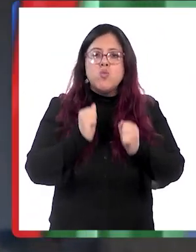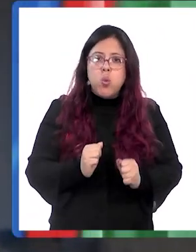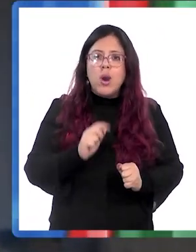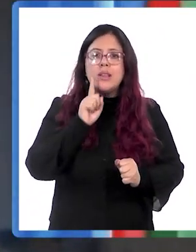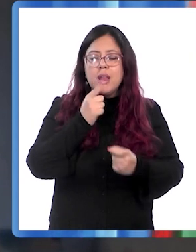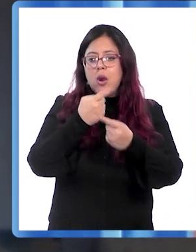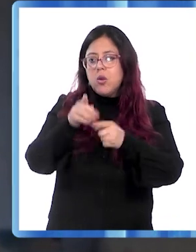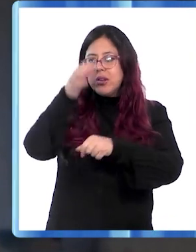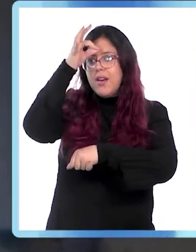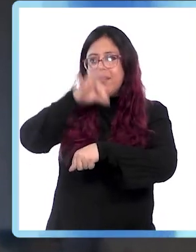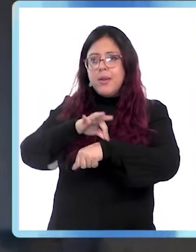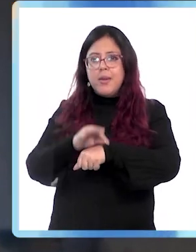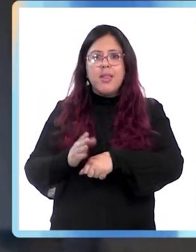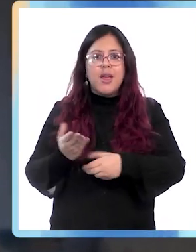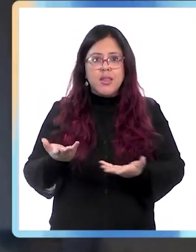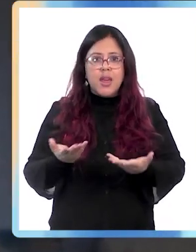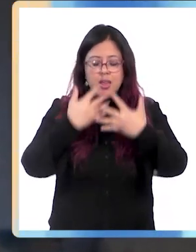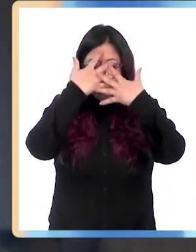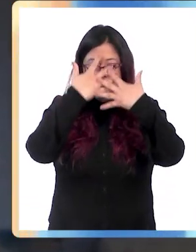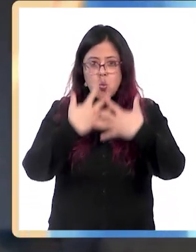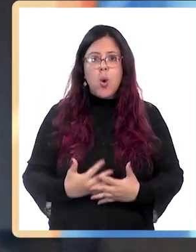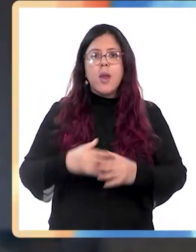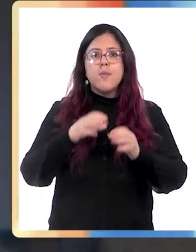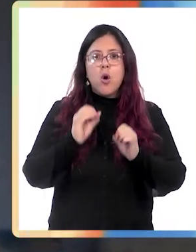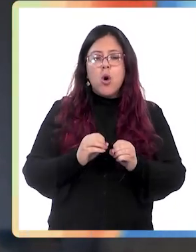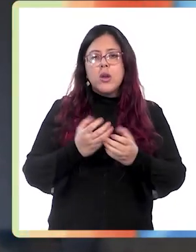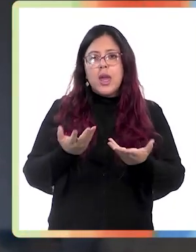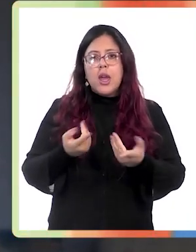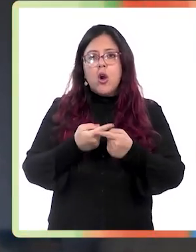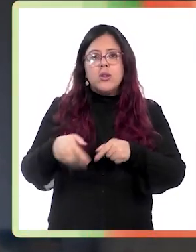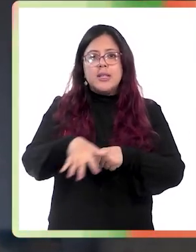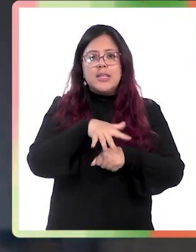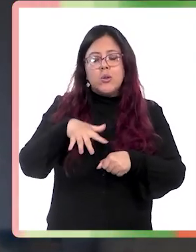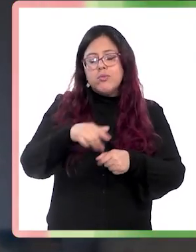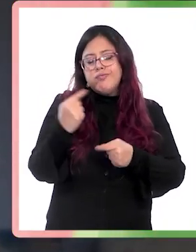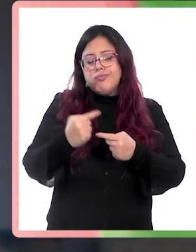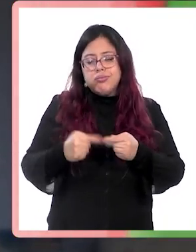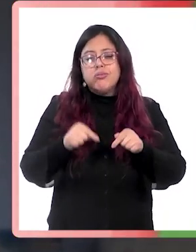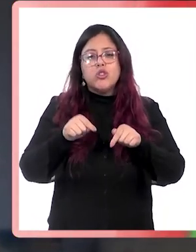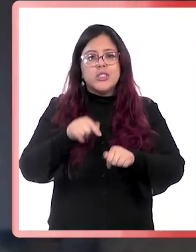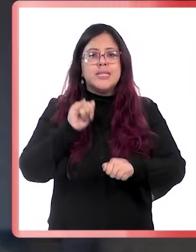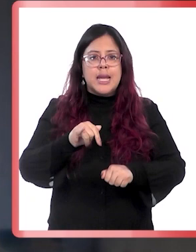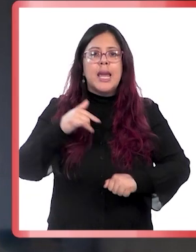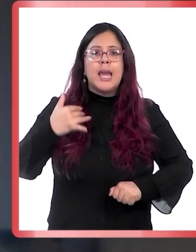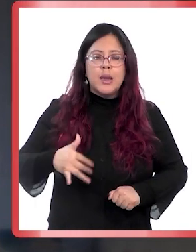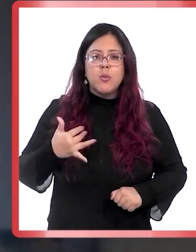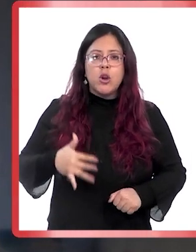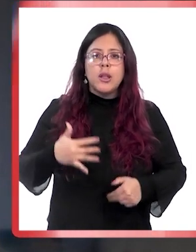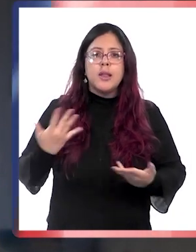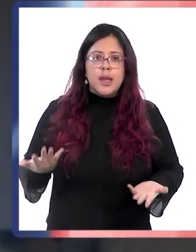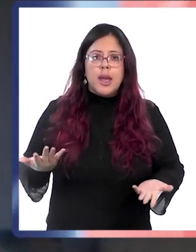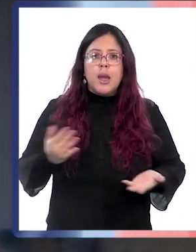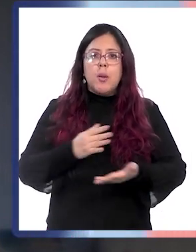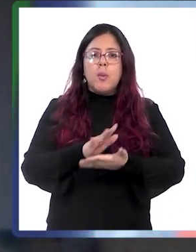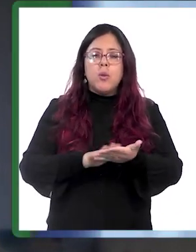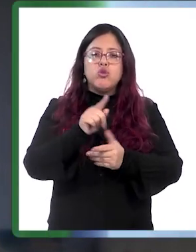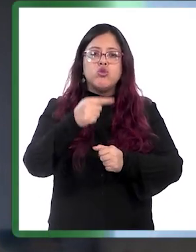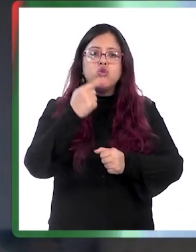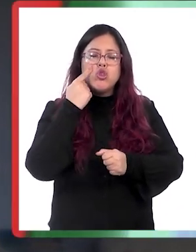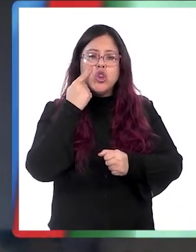otra enfermedad de base o estar pasando otra situación. Entonces sí es importante que si uno conoce